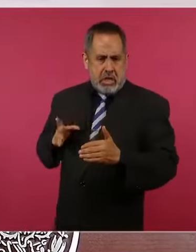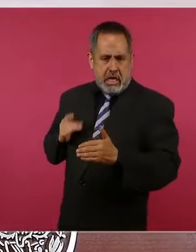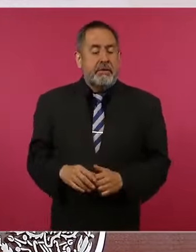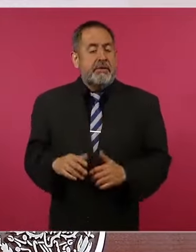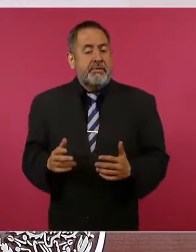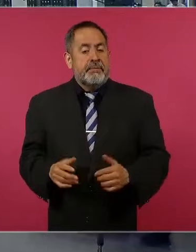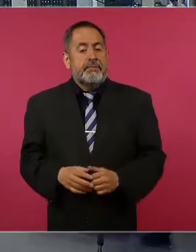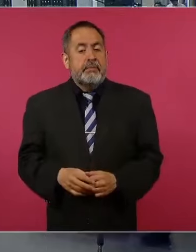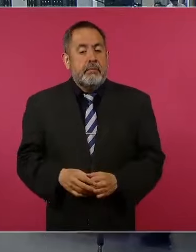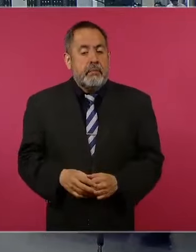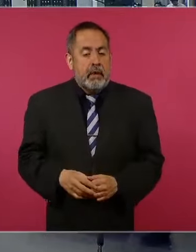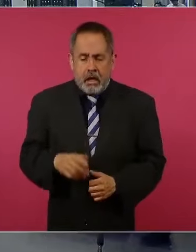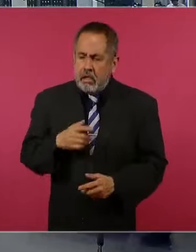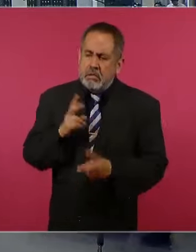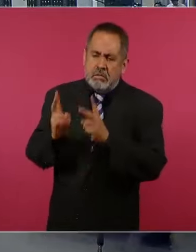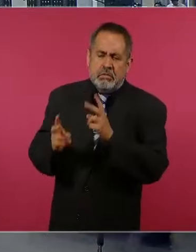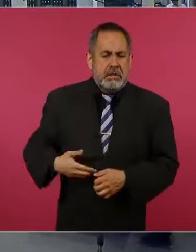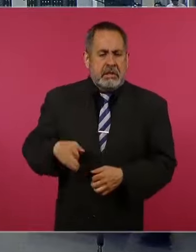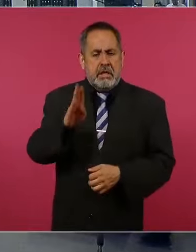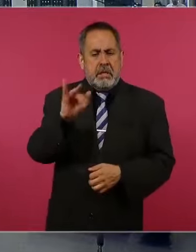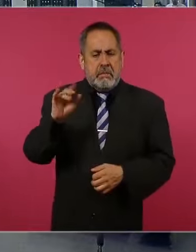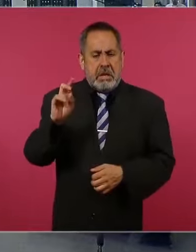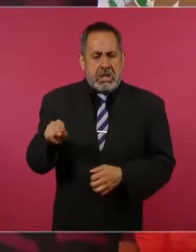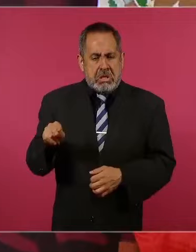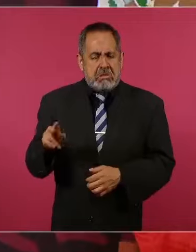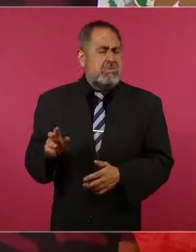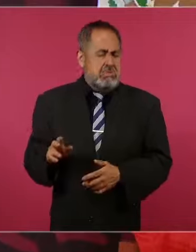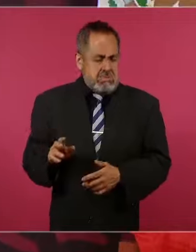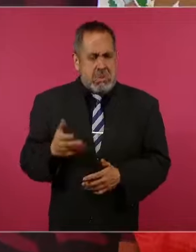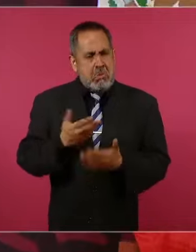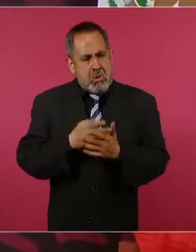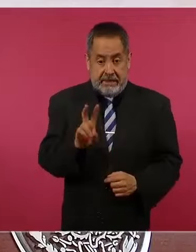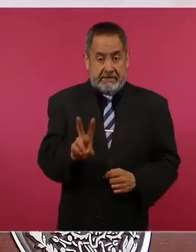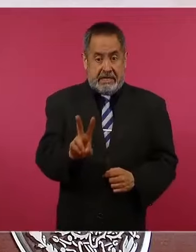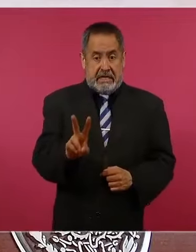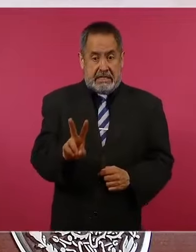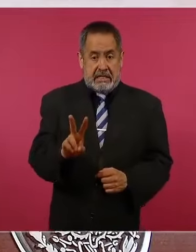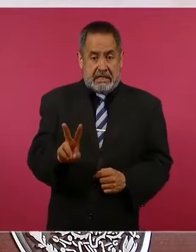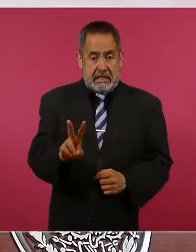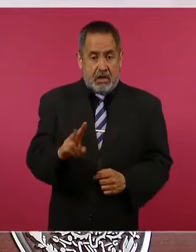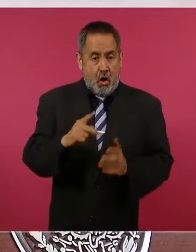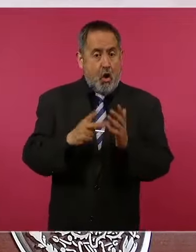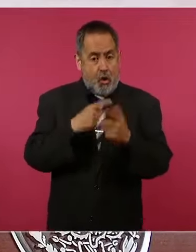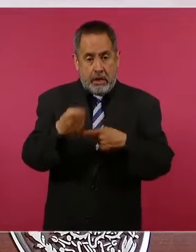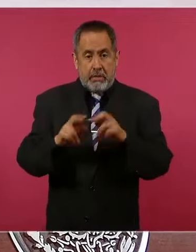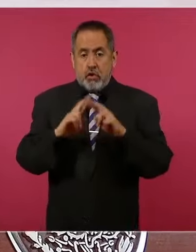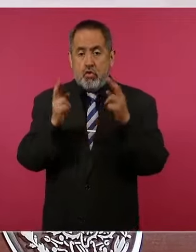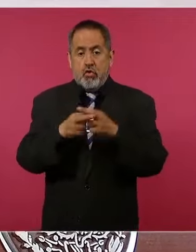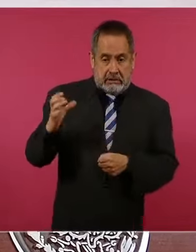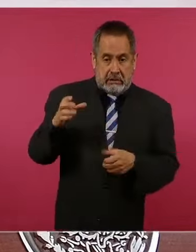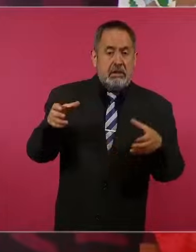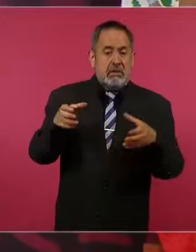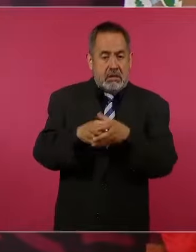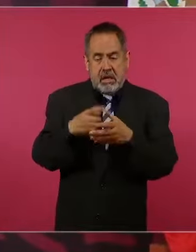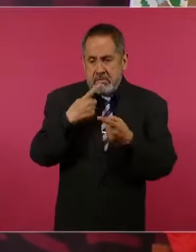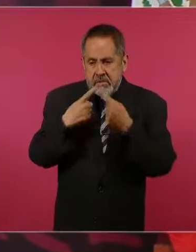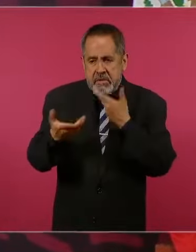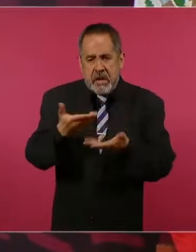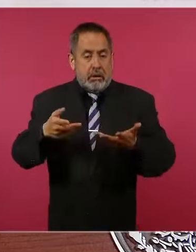mismo. Hablamos con el presidente Biden, muy respetuoso. Va a haber una reunión en Washington para